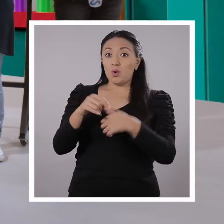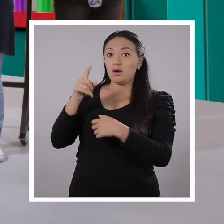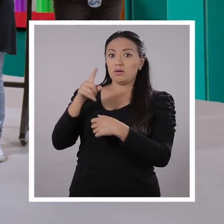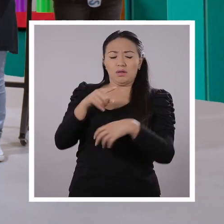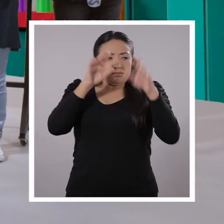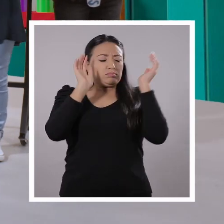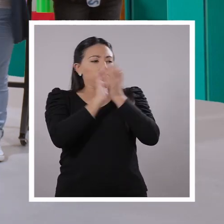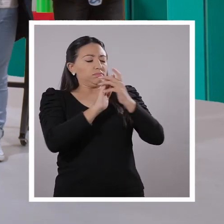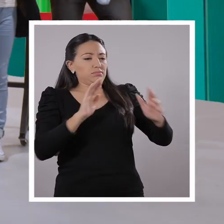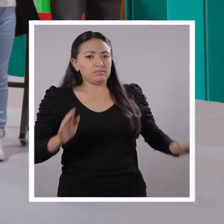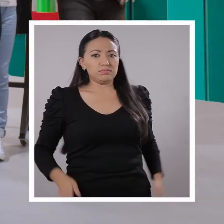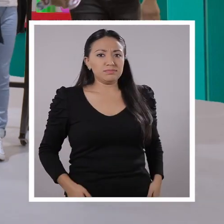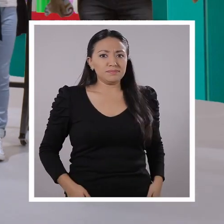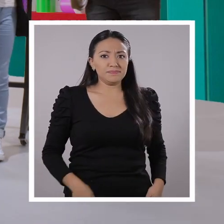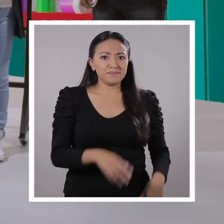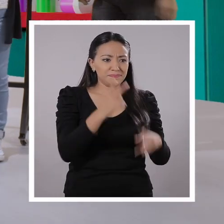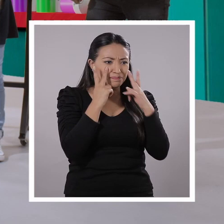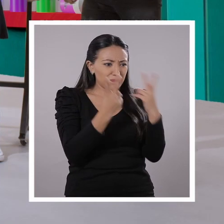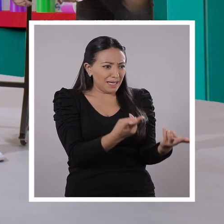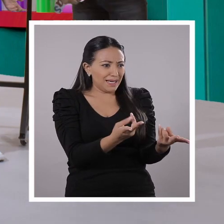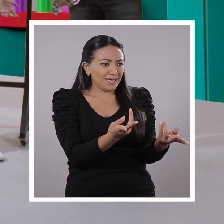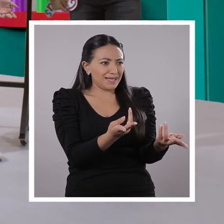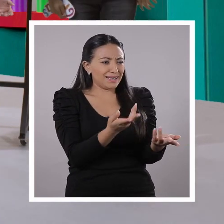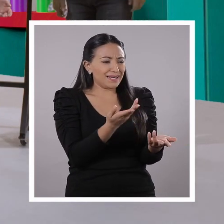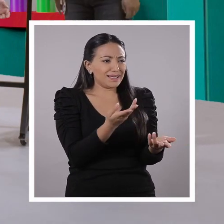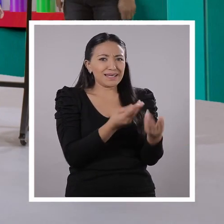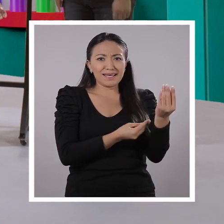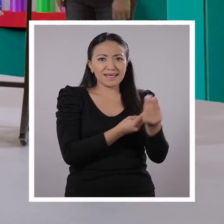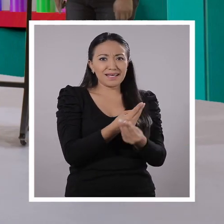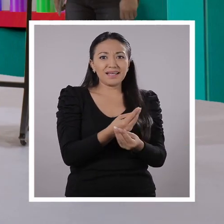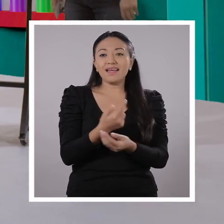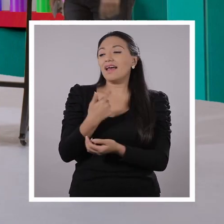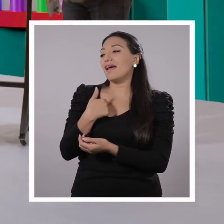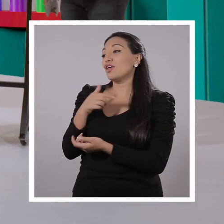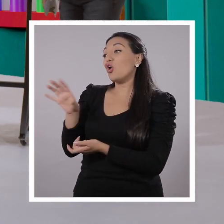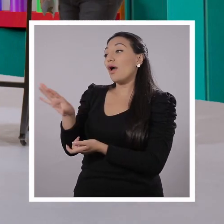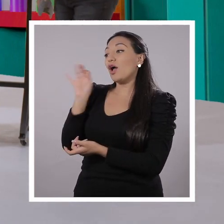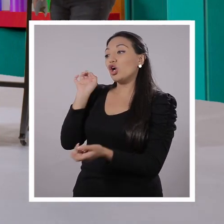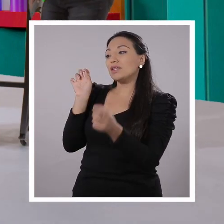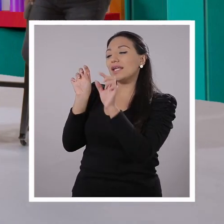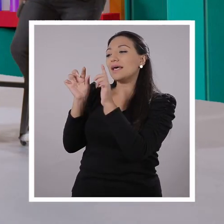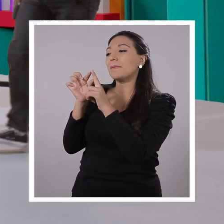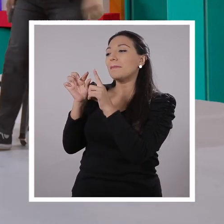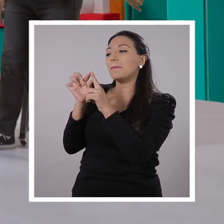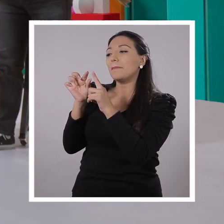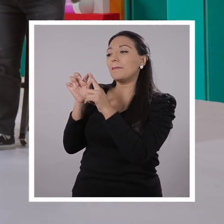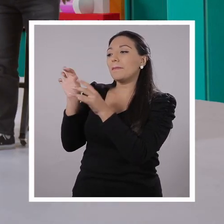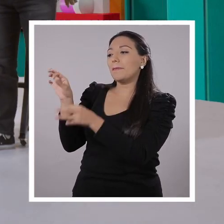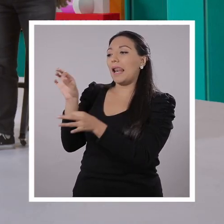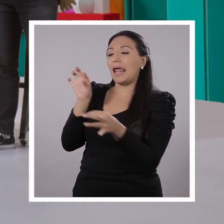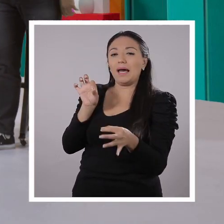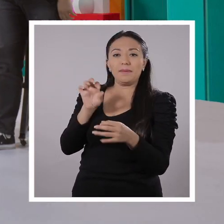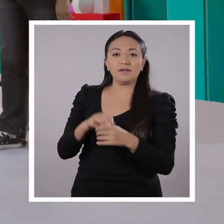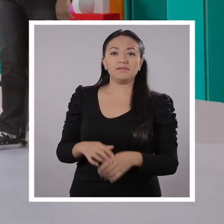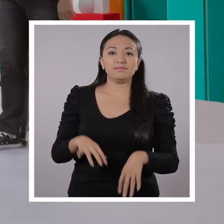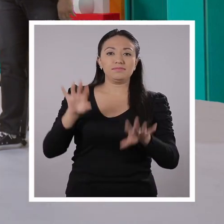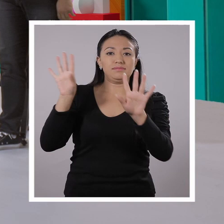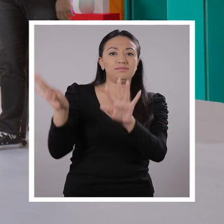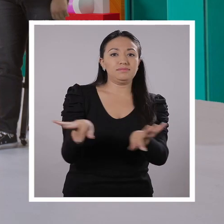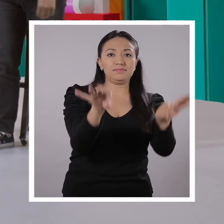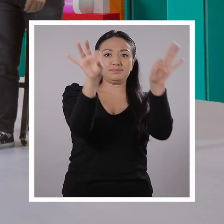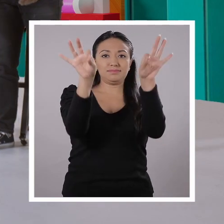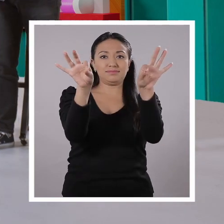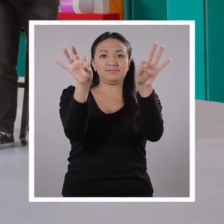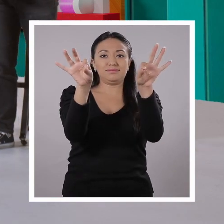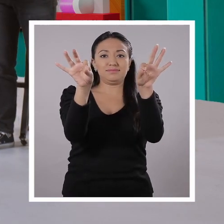jugar con las palabras de ¡Pancho! ¡Wow! Encontré una palabra para decírsela a usted.